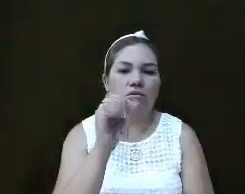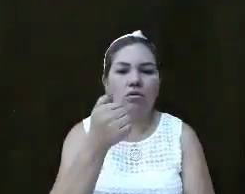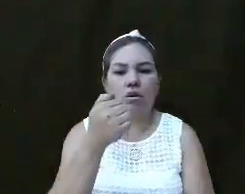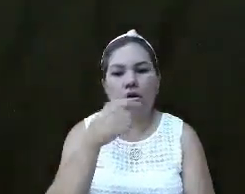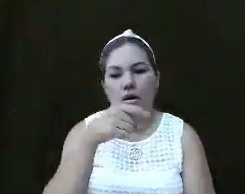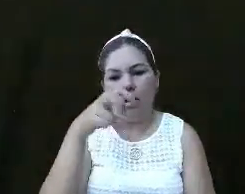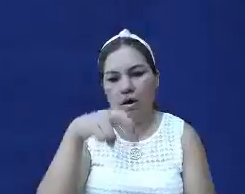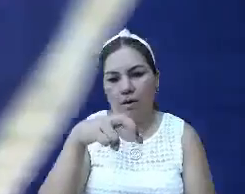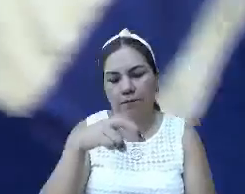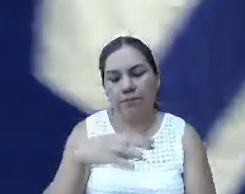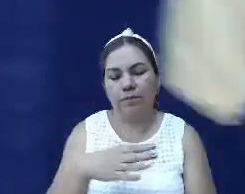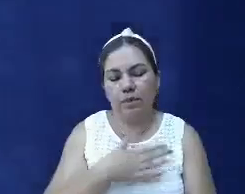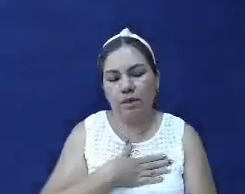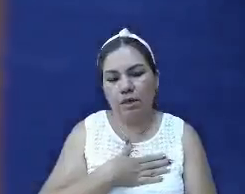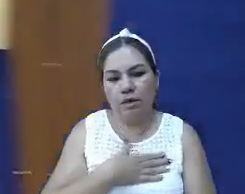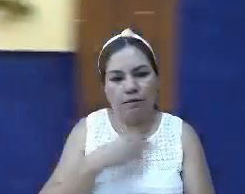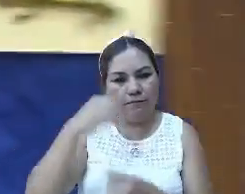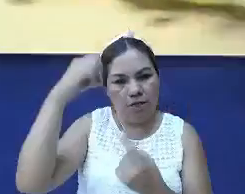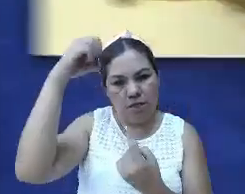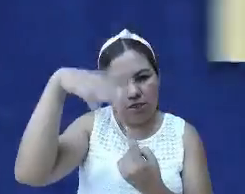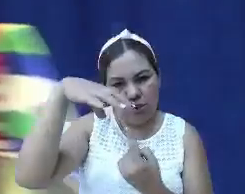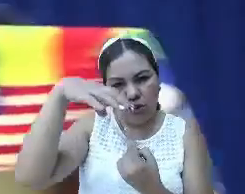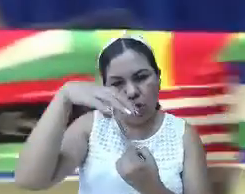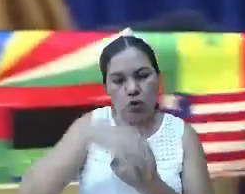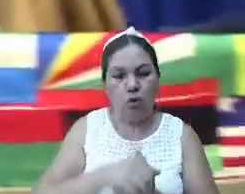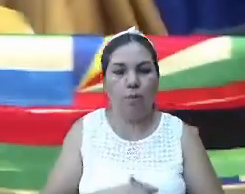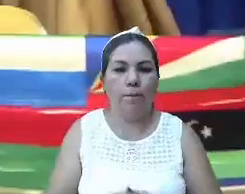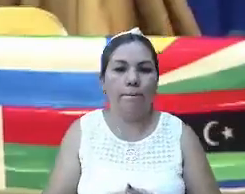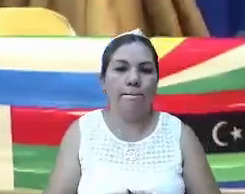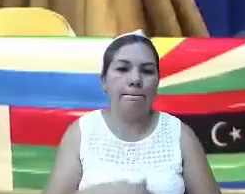que le desates un milagro. Va a venir la mujer de Jeroboam